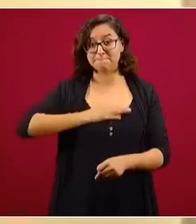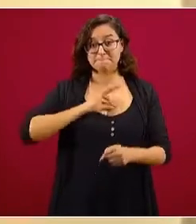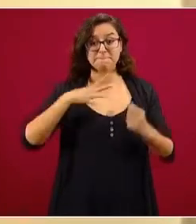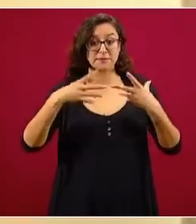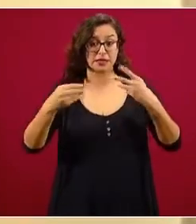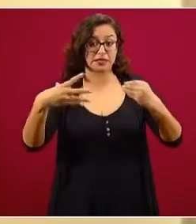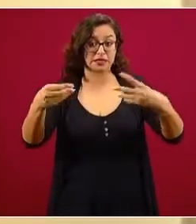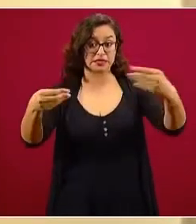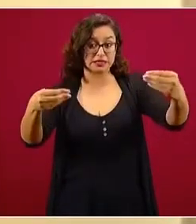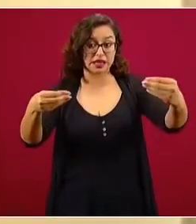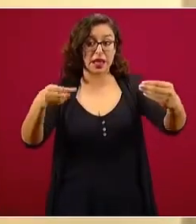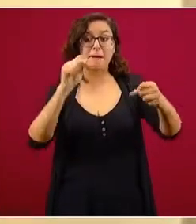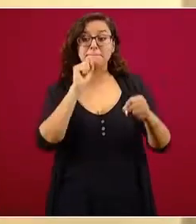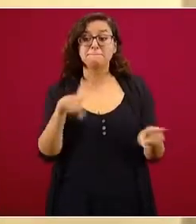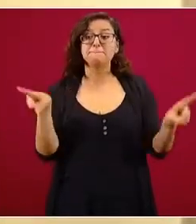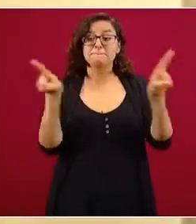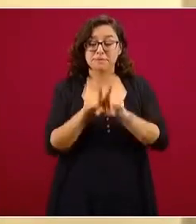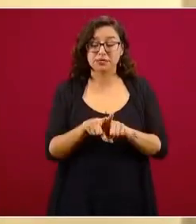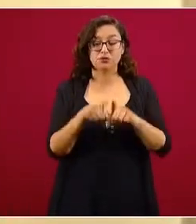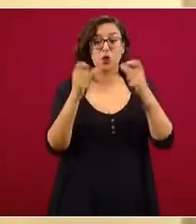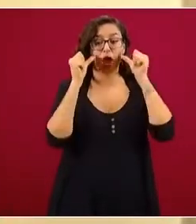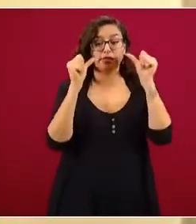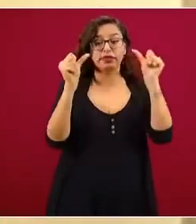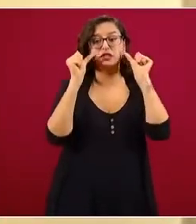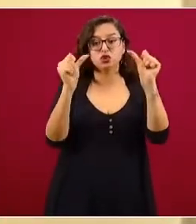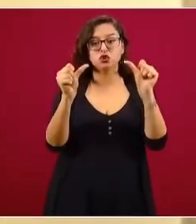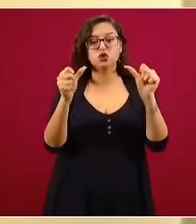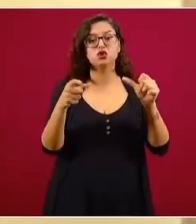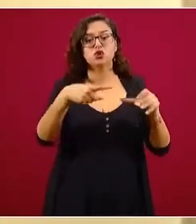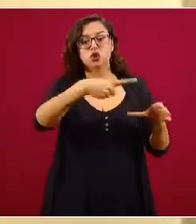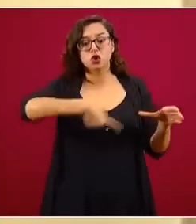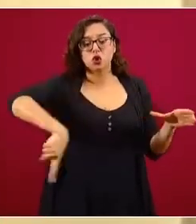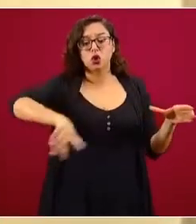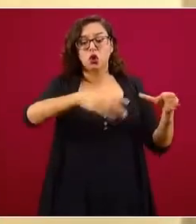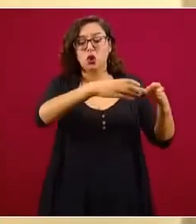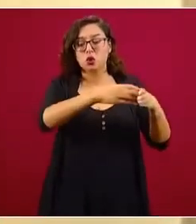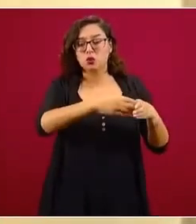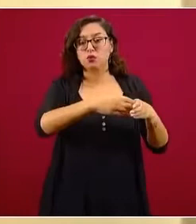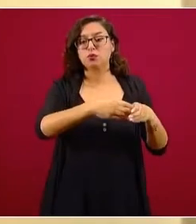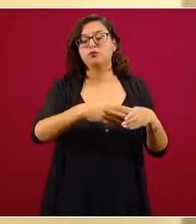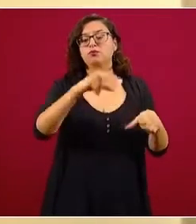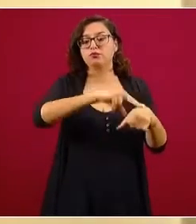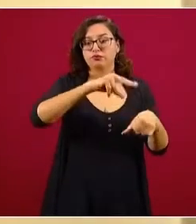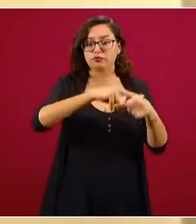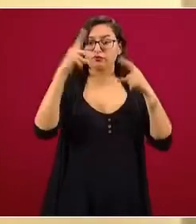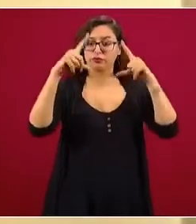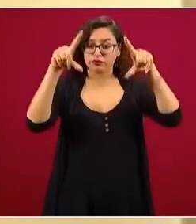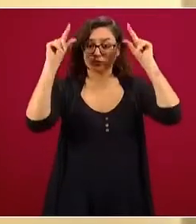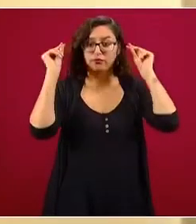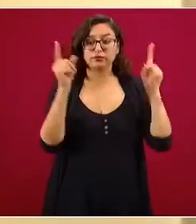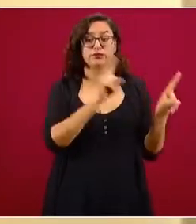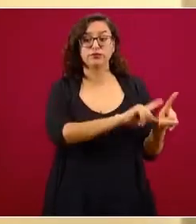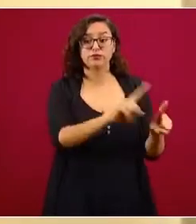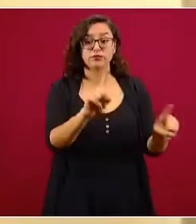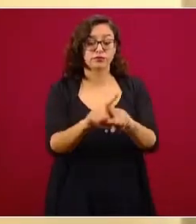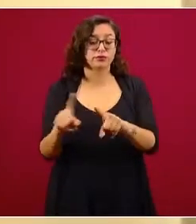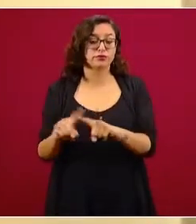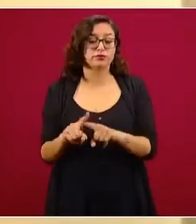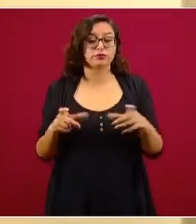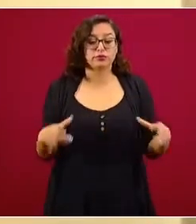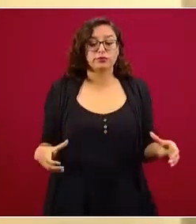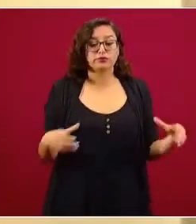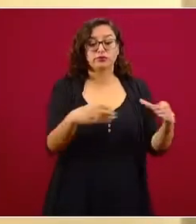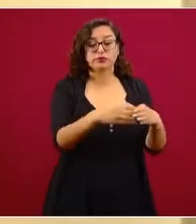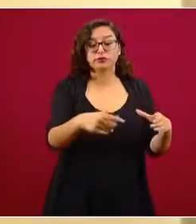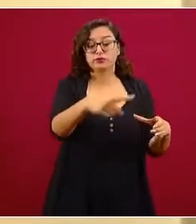también las actividades de la atención médica, los profesionales de la salud están clasificados y están